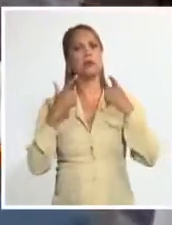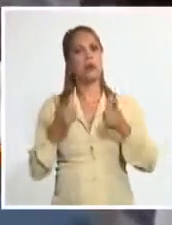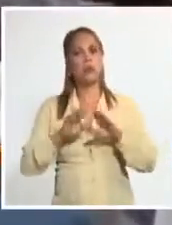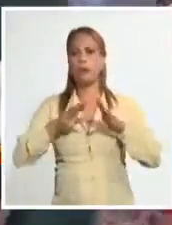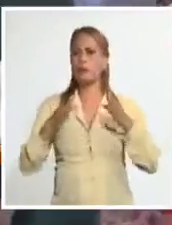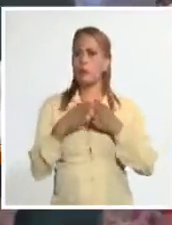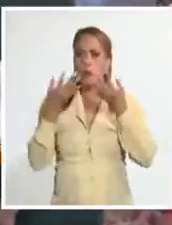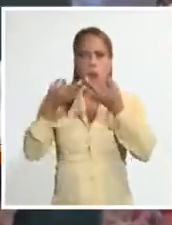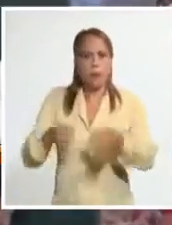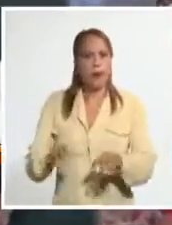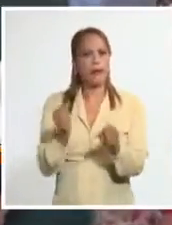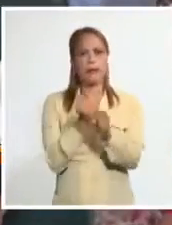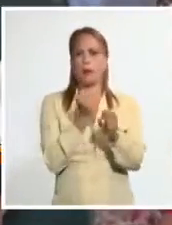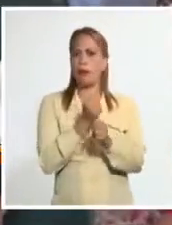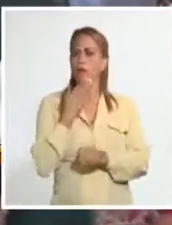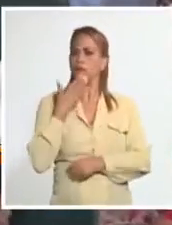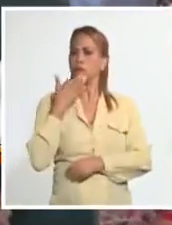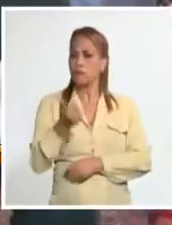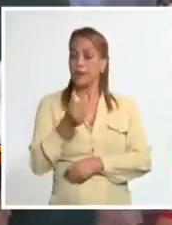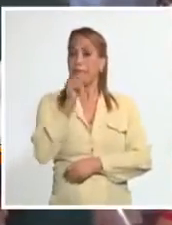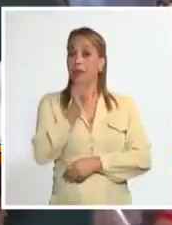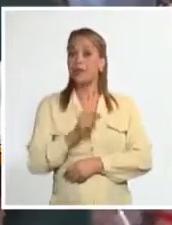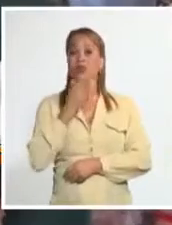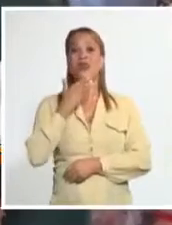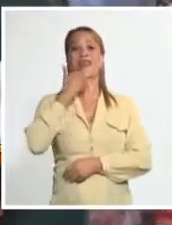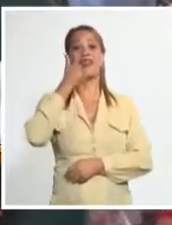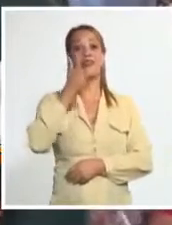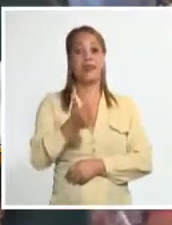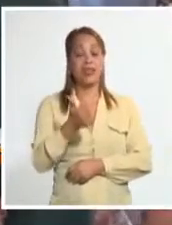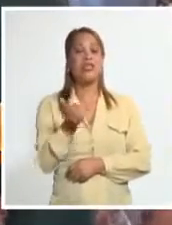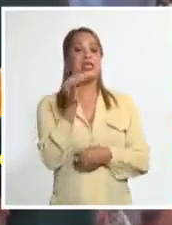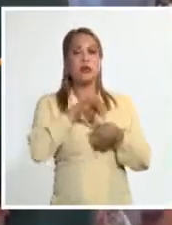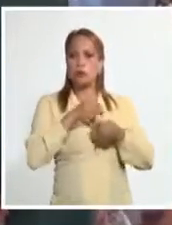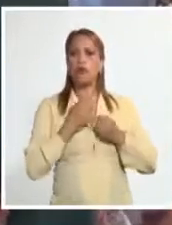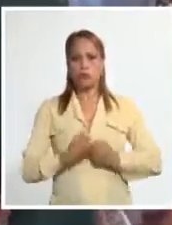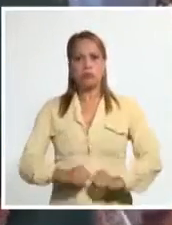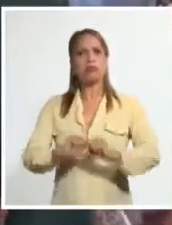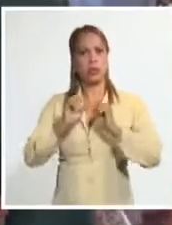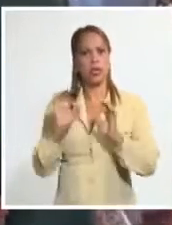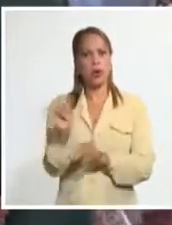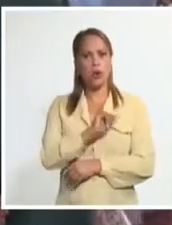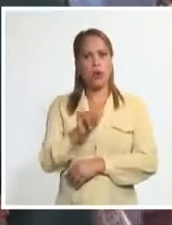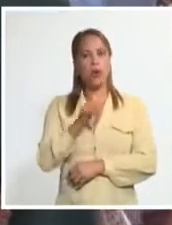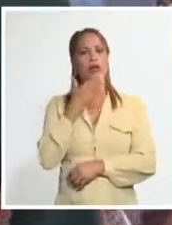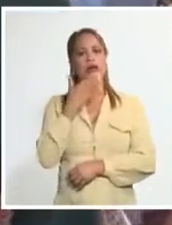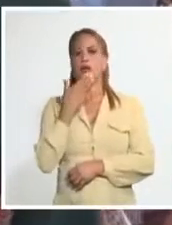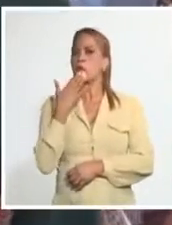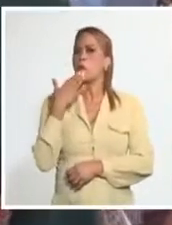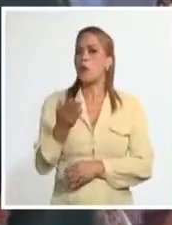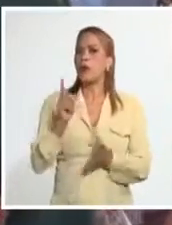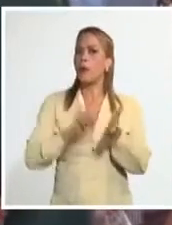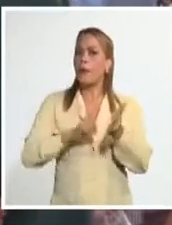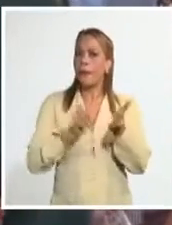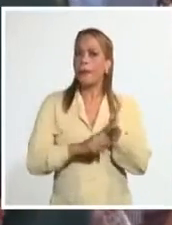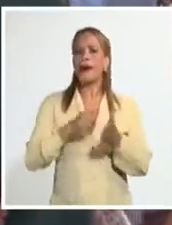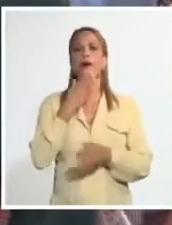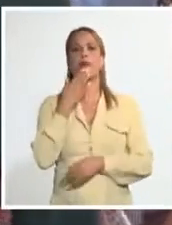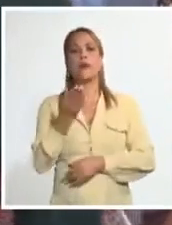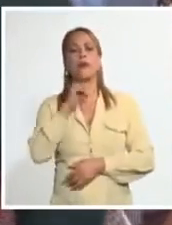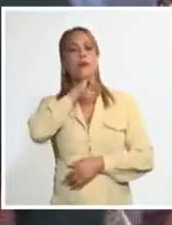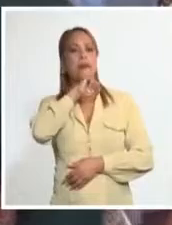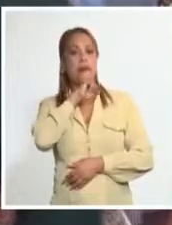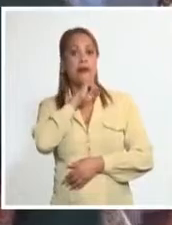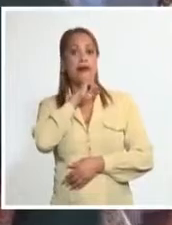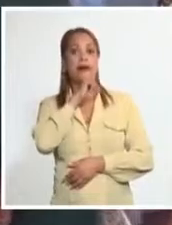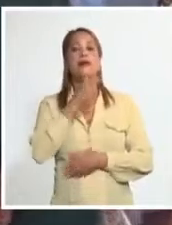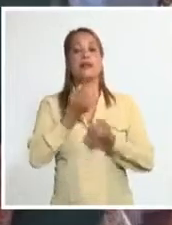como trabajadores, son personas de bien, son personas incluso que tienen hijos y que son excelentes padres, son excelentes hijos,